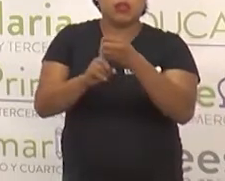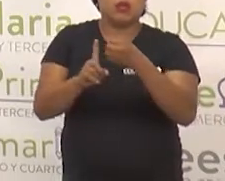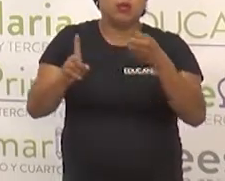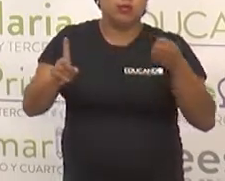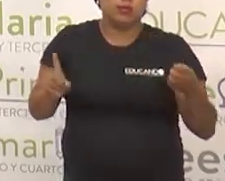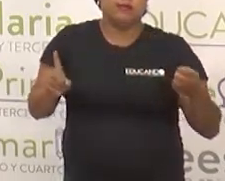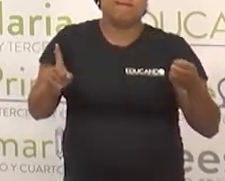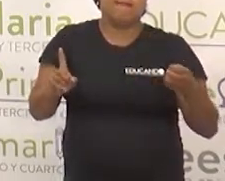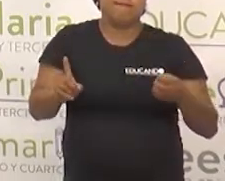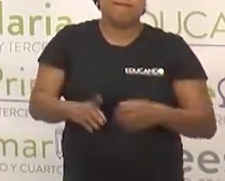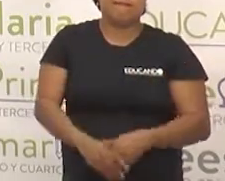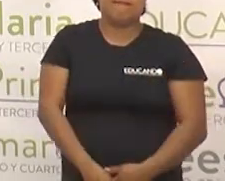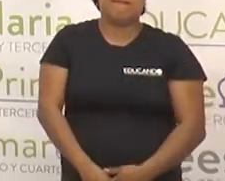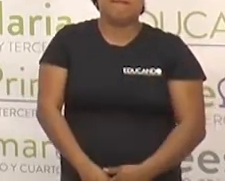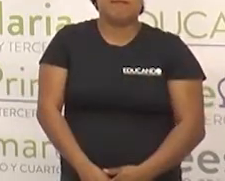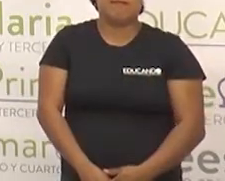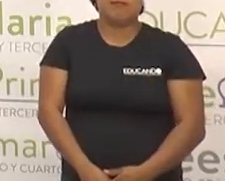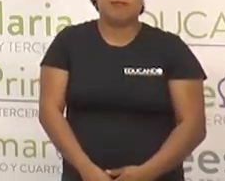de la oración.